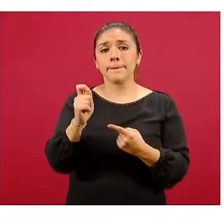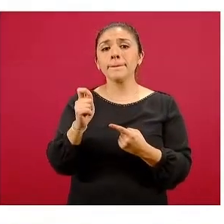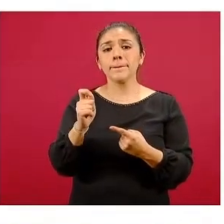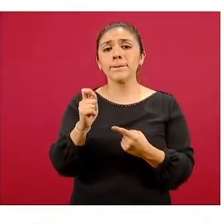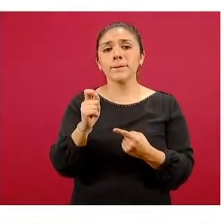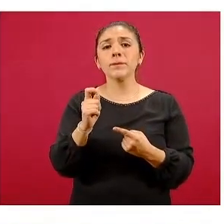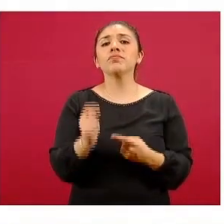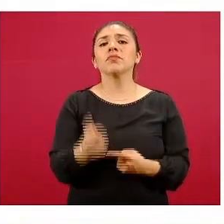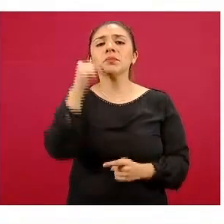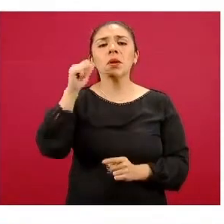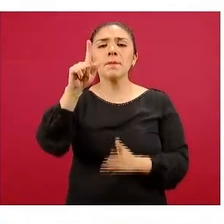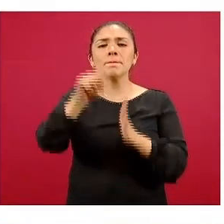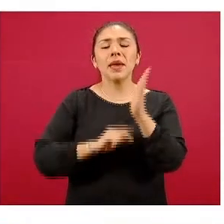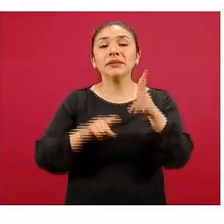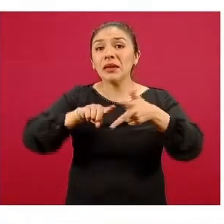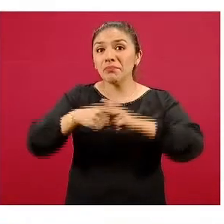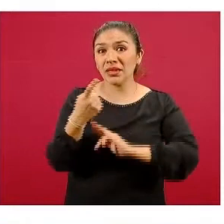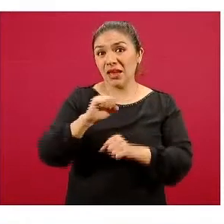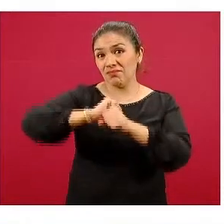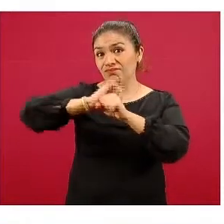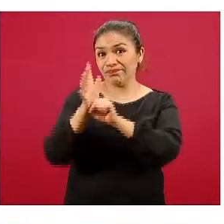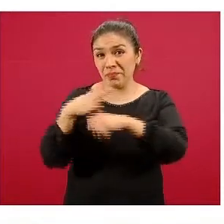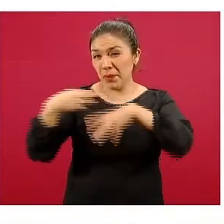los primeros meses de la pandemia, pues